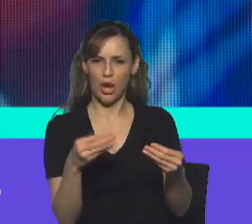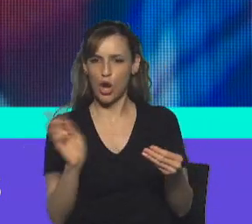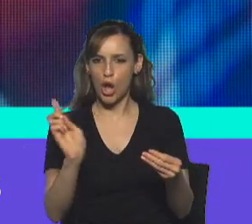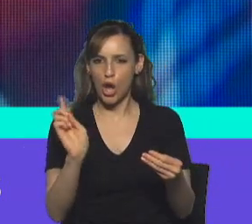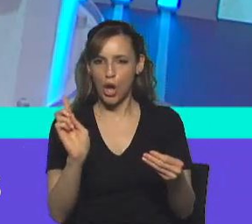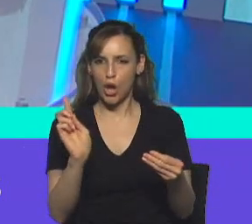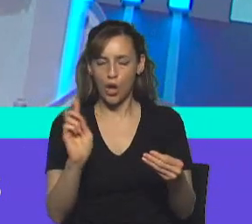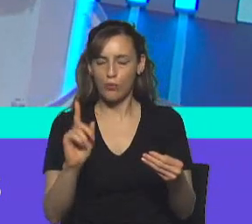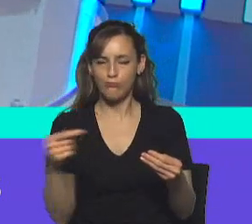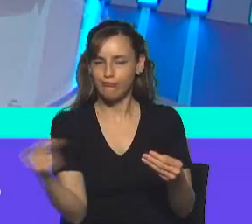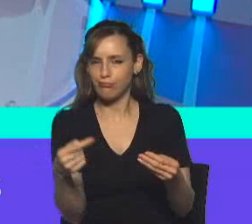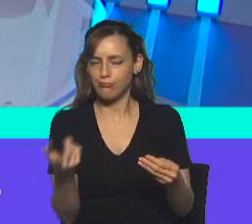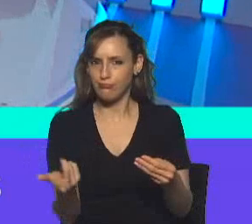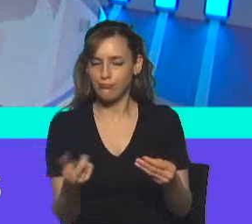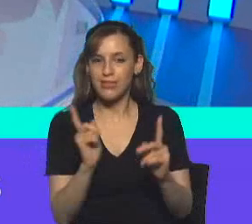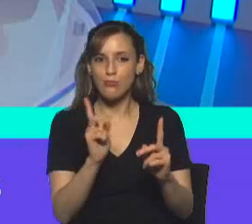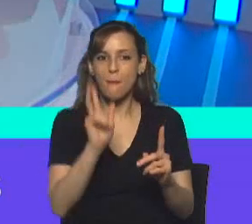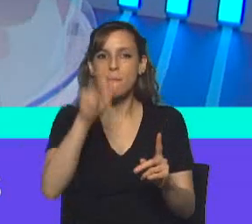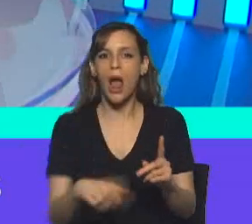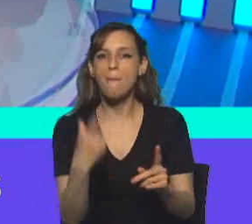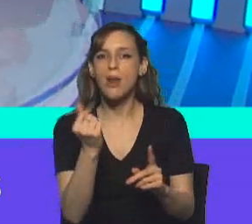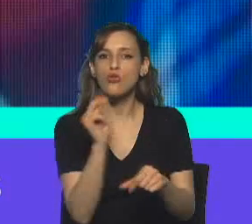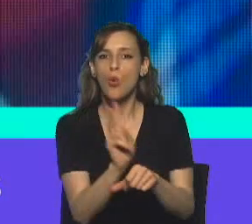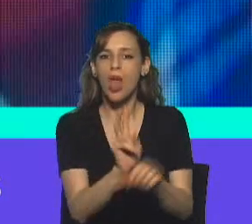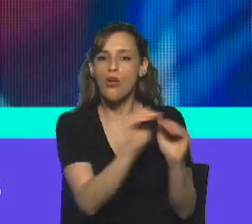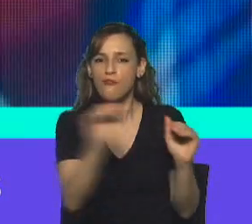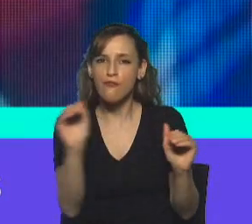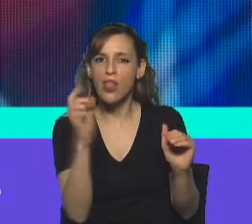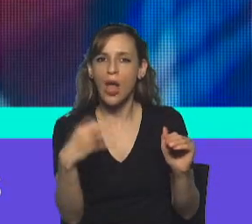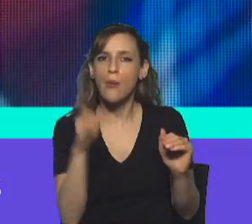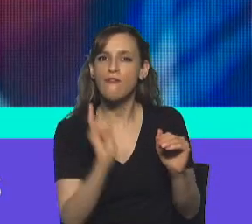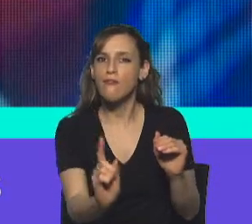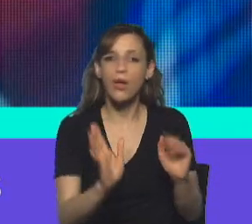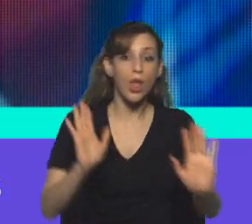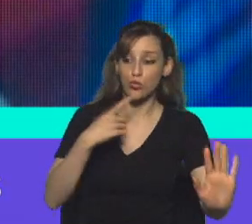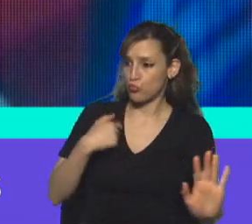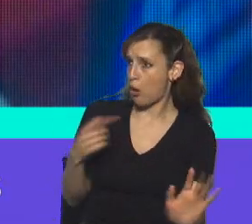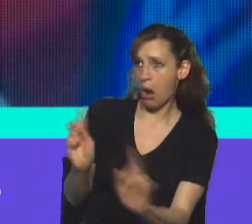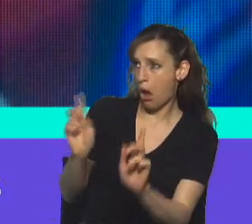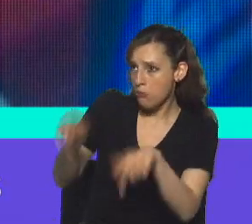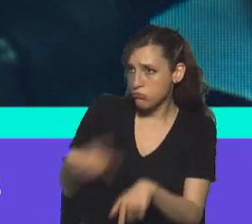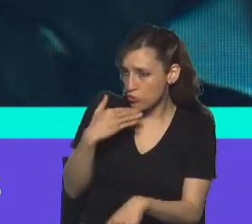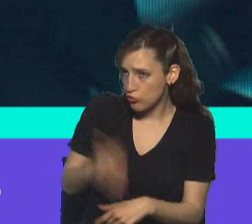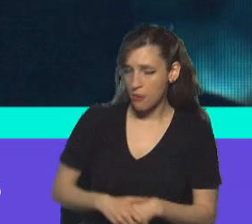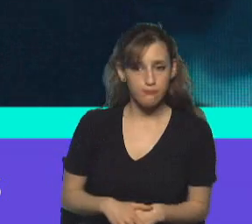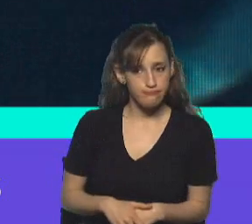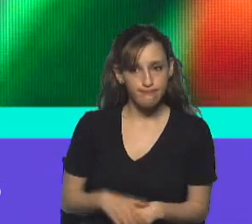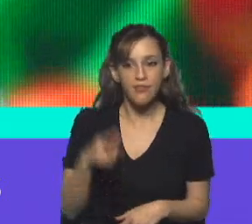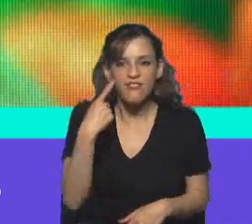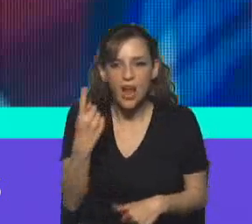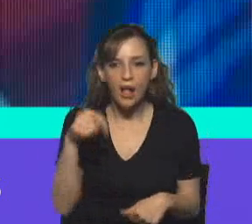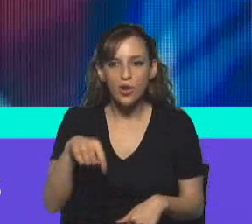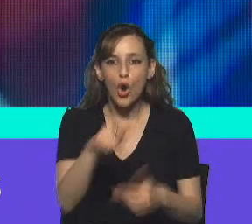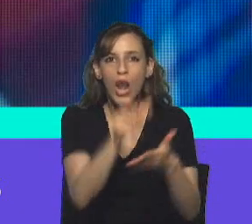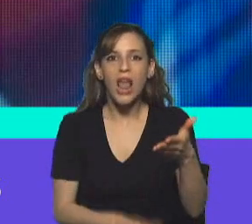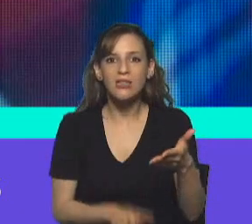de los precios cuidados ahora estaba congelado desean yo no tenía ni nos dice esto fíjate en la lista de hoy que está